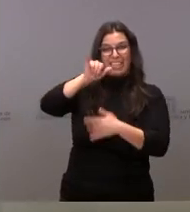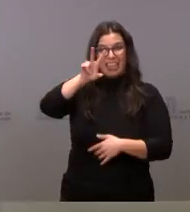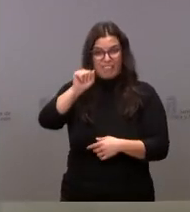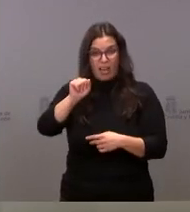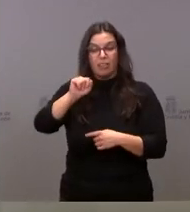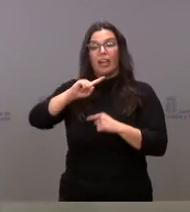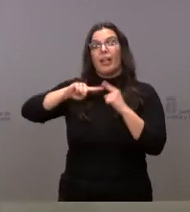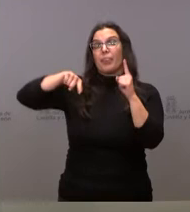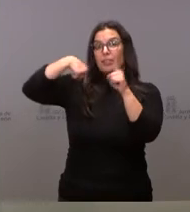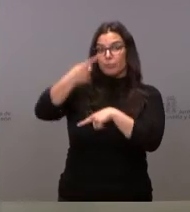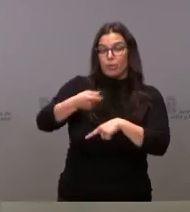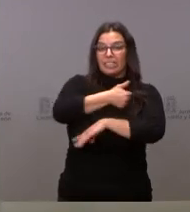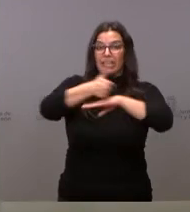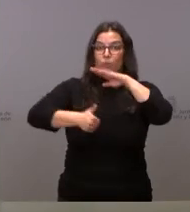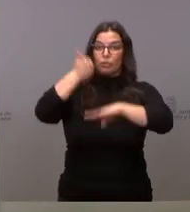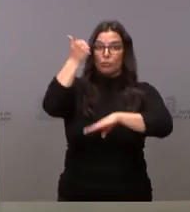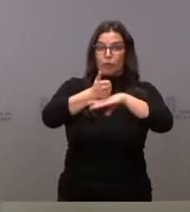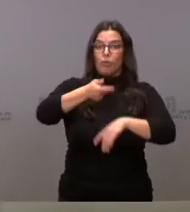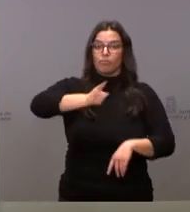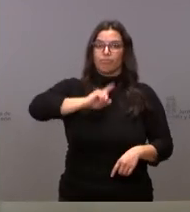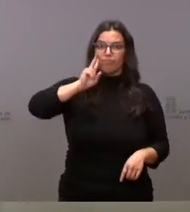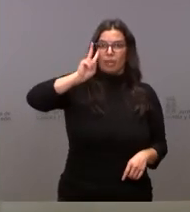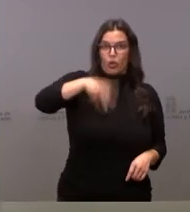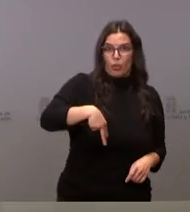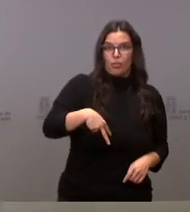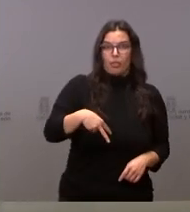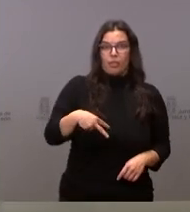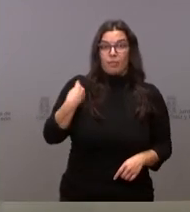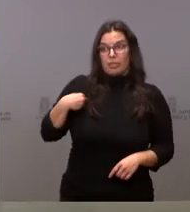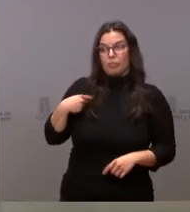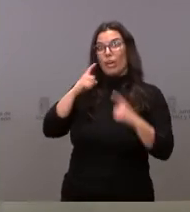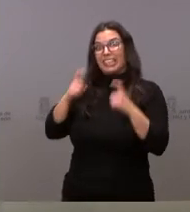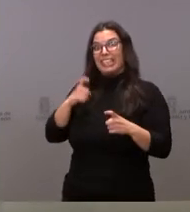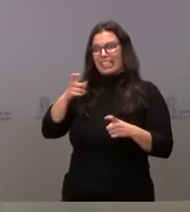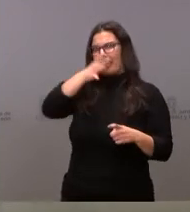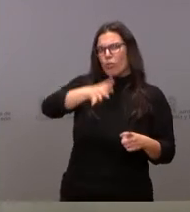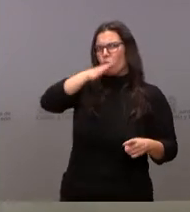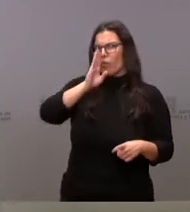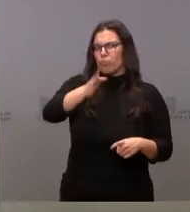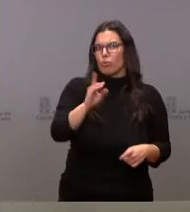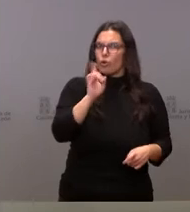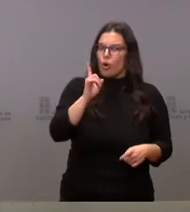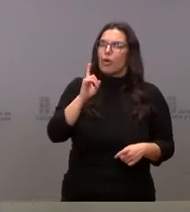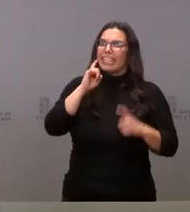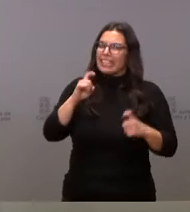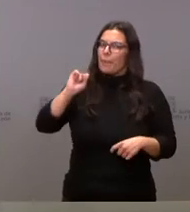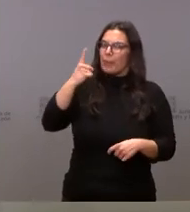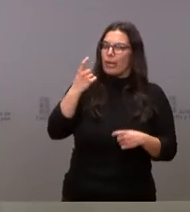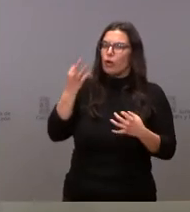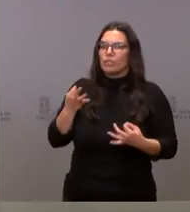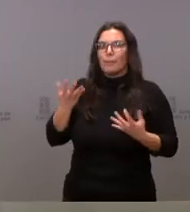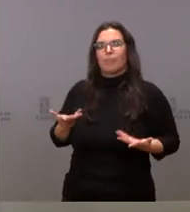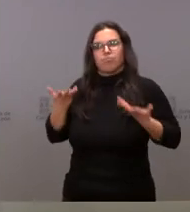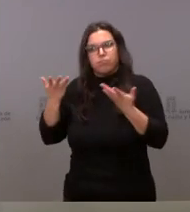el tribunal supremo que antes de intentar cualquier vía judicial siempre fuimos con la mano tendida procurando un acuerdo procurando una